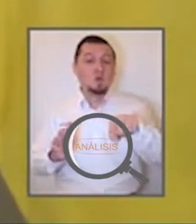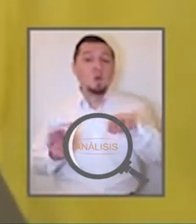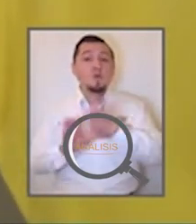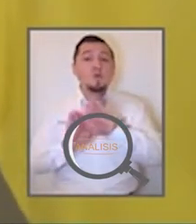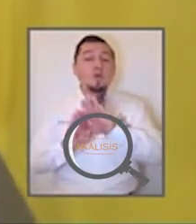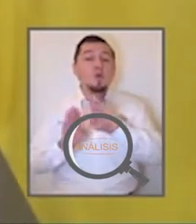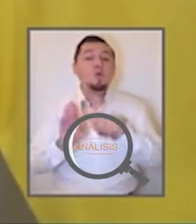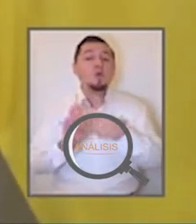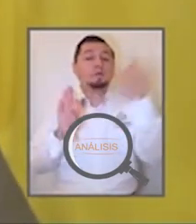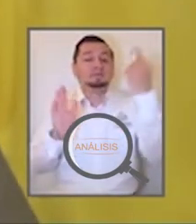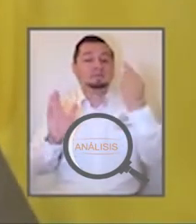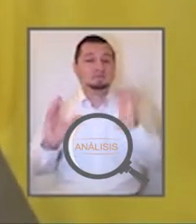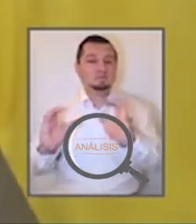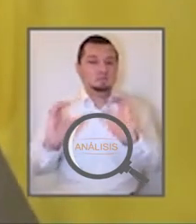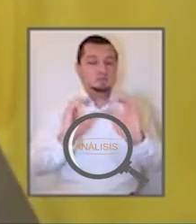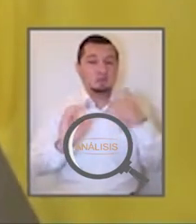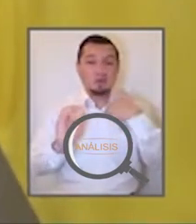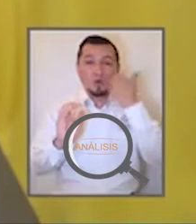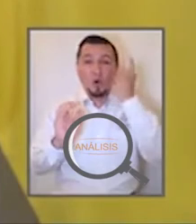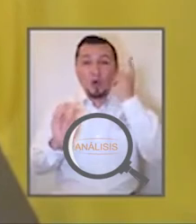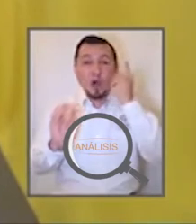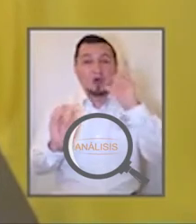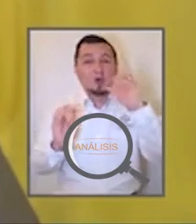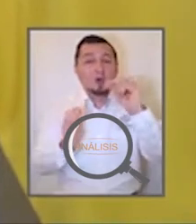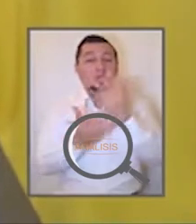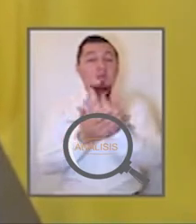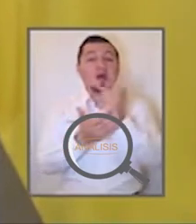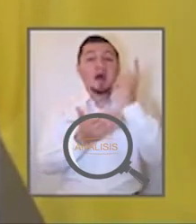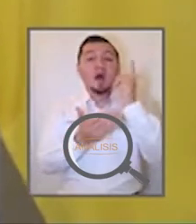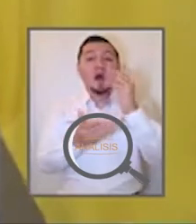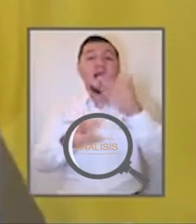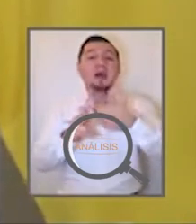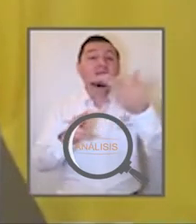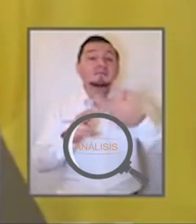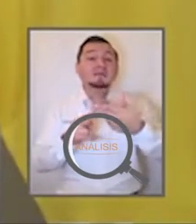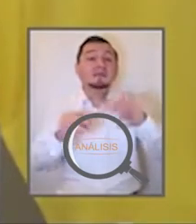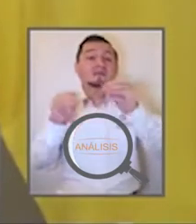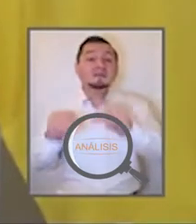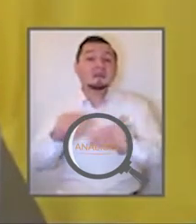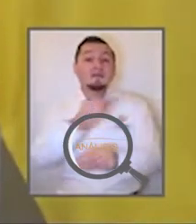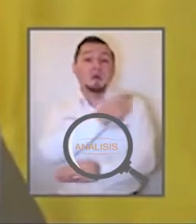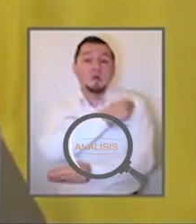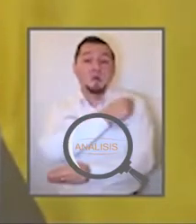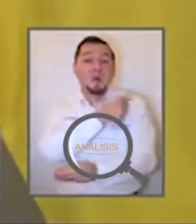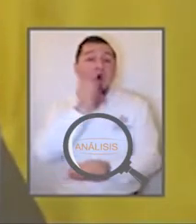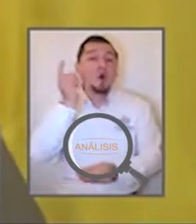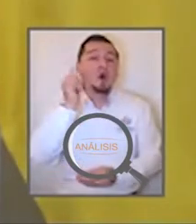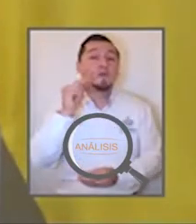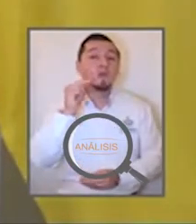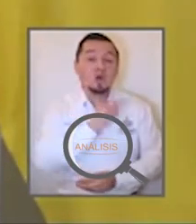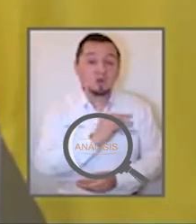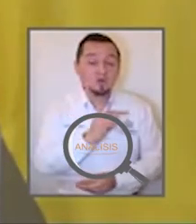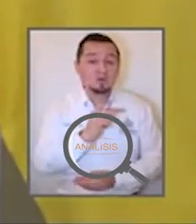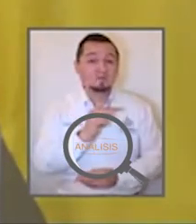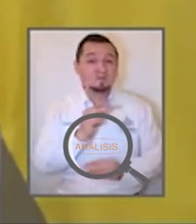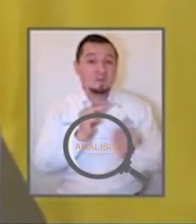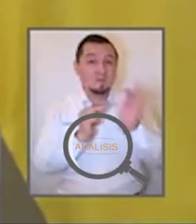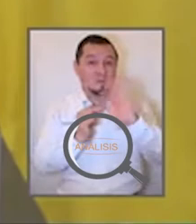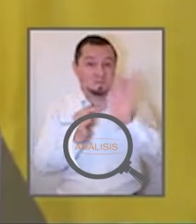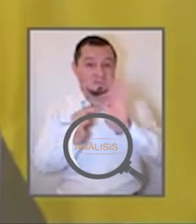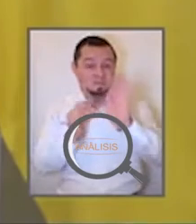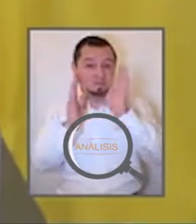que aprendamos verdaderamente a convivir con el riesgo mientras hay una vacuna, pero sí hay que dejar claro que después de esta